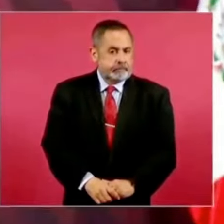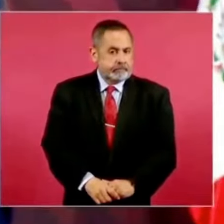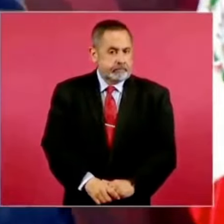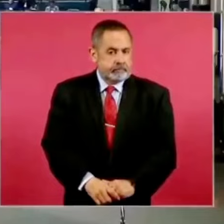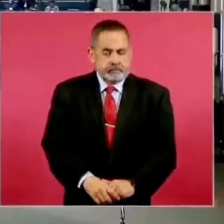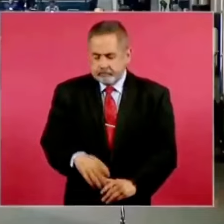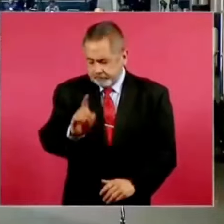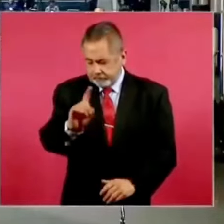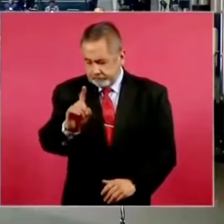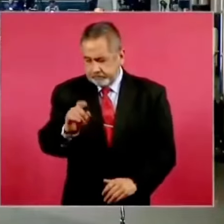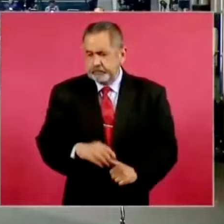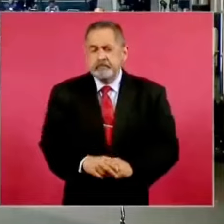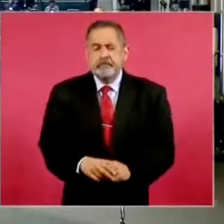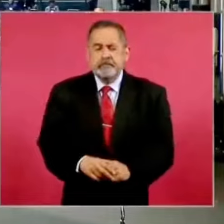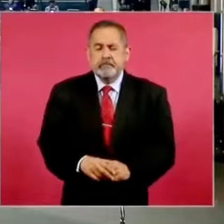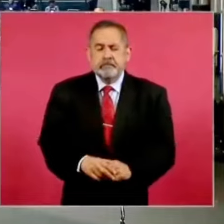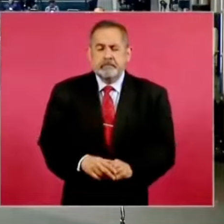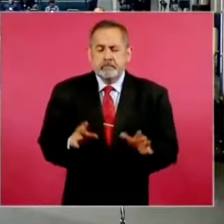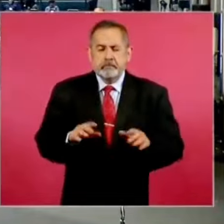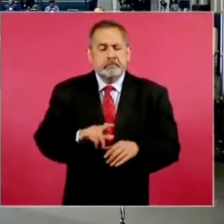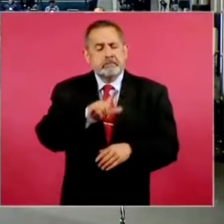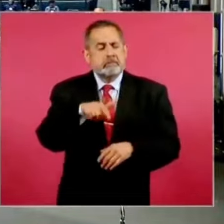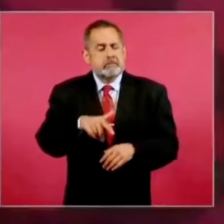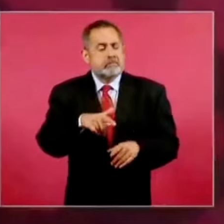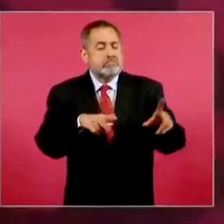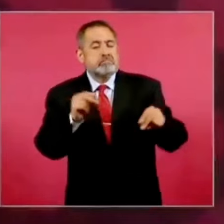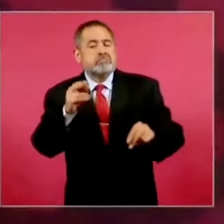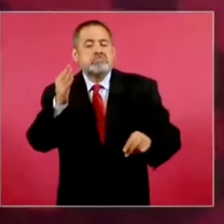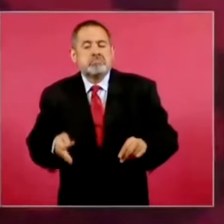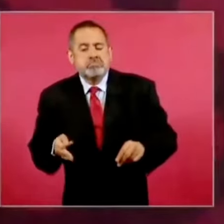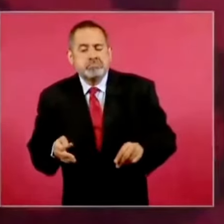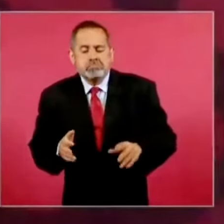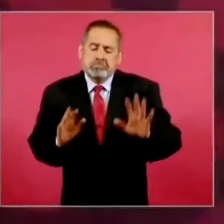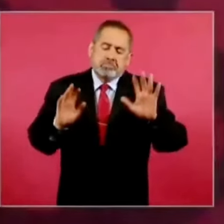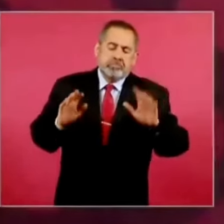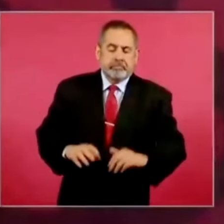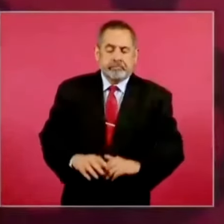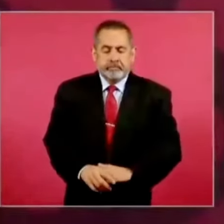No, sencillamente que no aceptar.